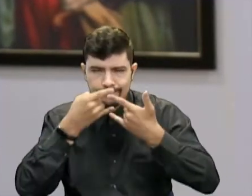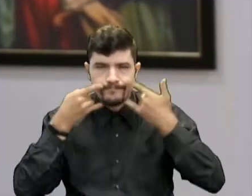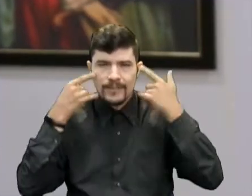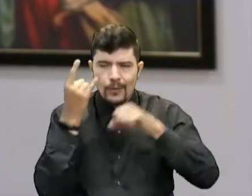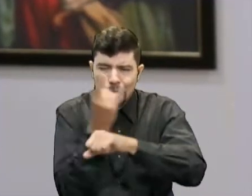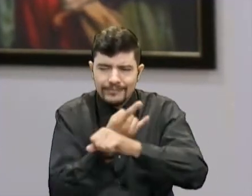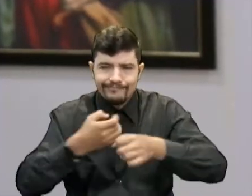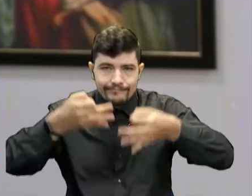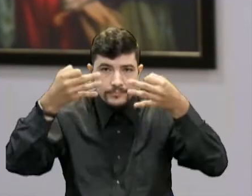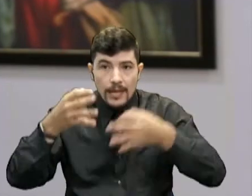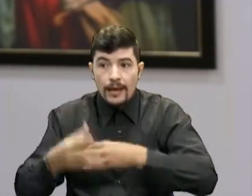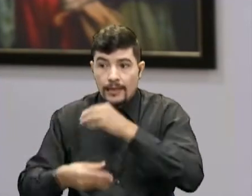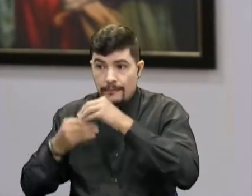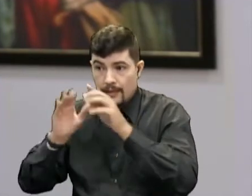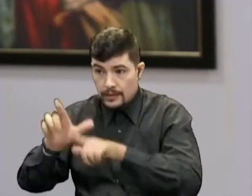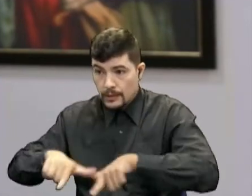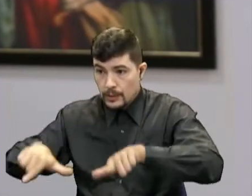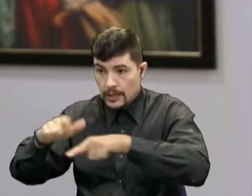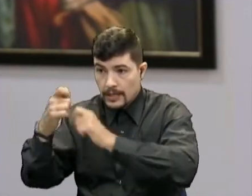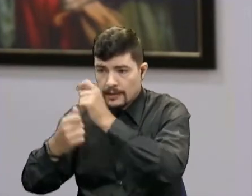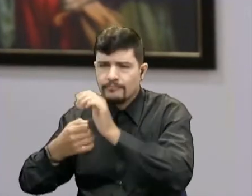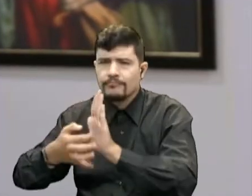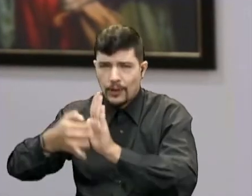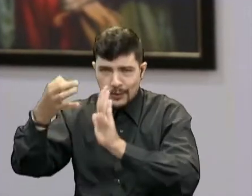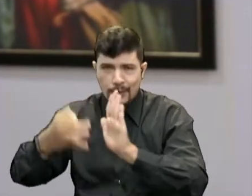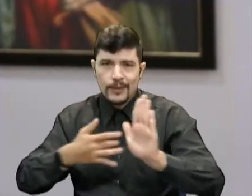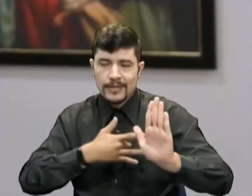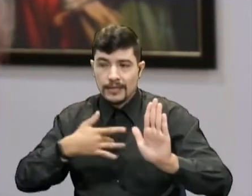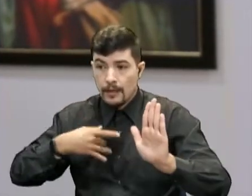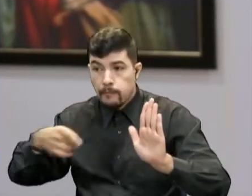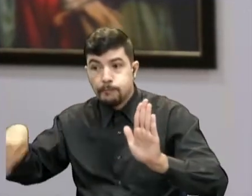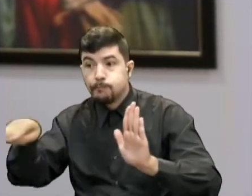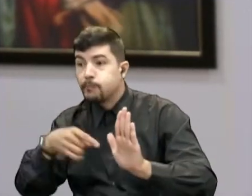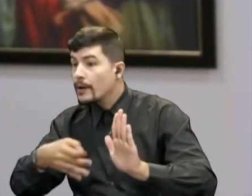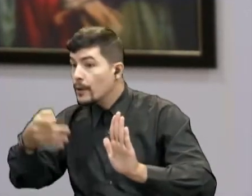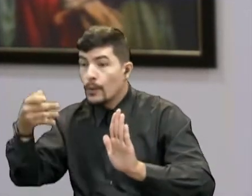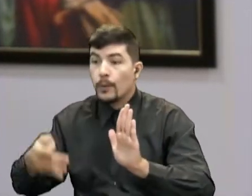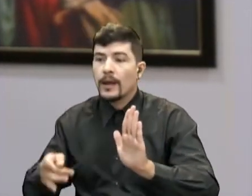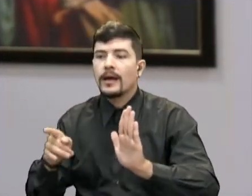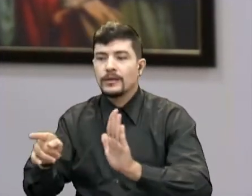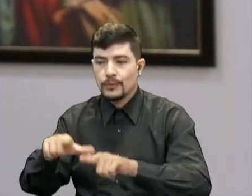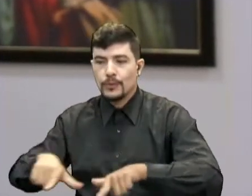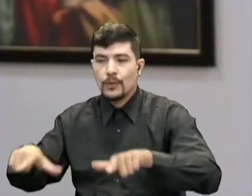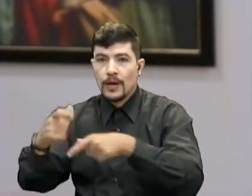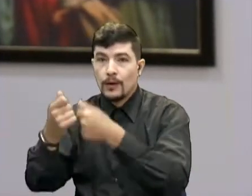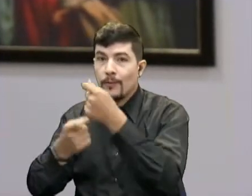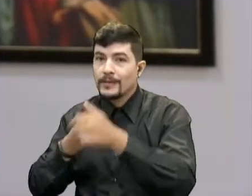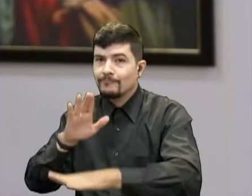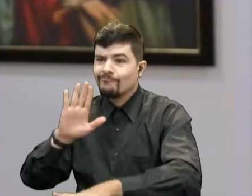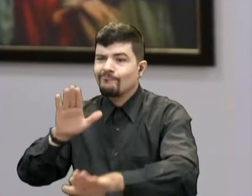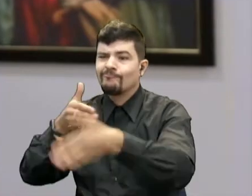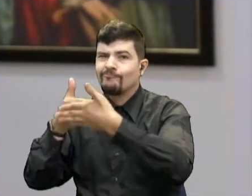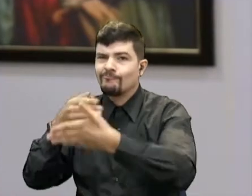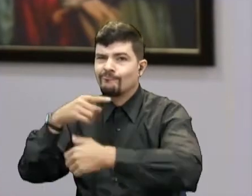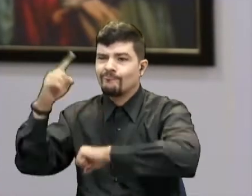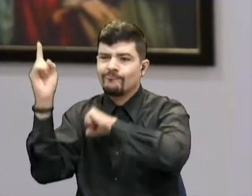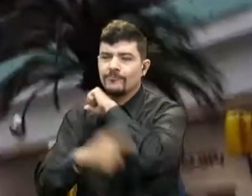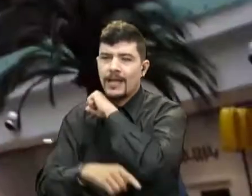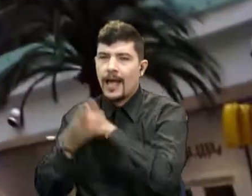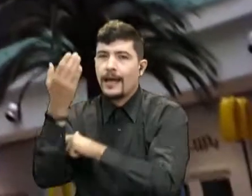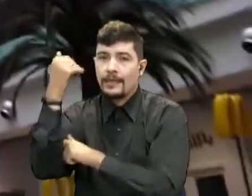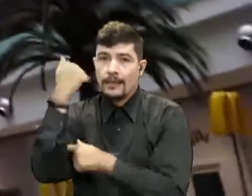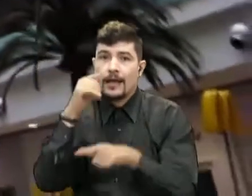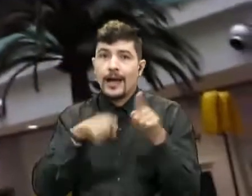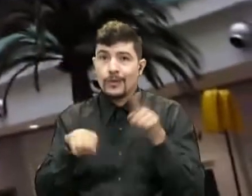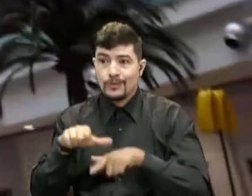los comerciantes, cumplir siempre los protocolos de bioseguridad. Quien no los cumpla será sancionado, su establecimiento será cerrado como hemos lastimosamente tenido que